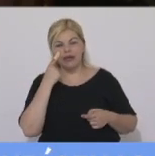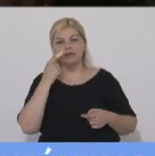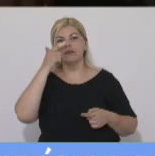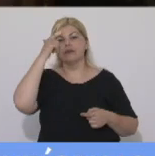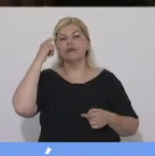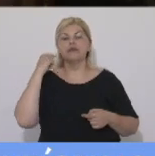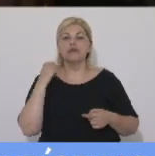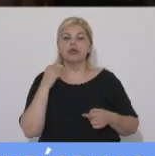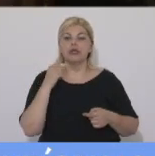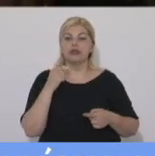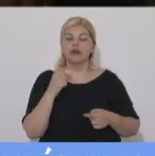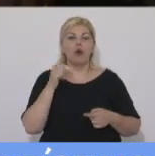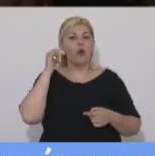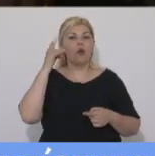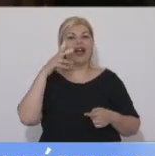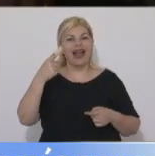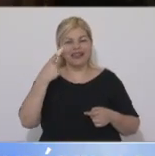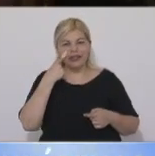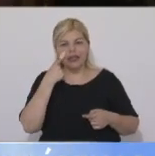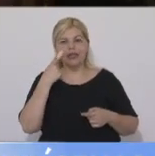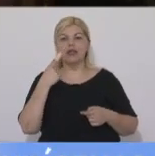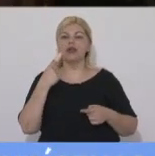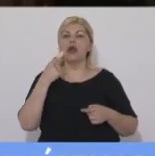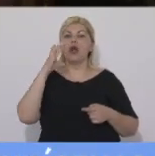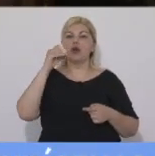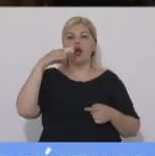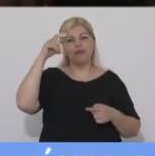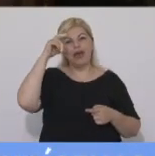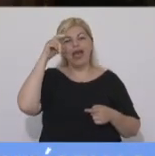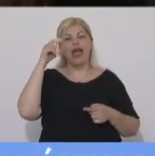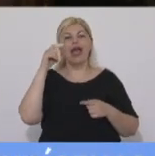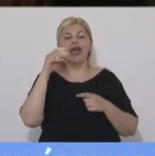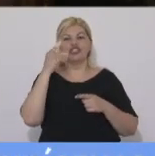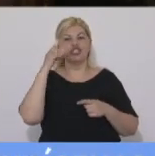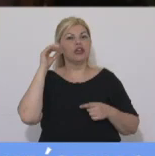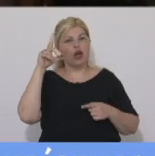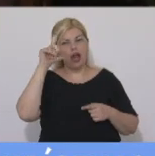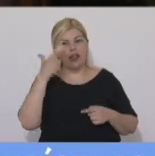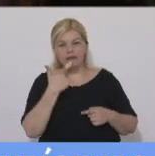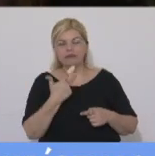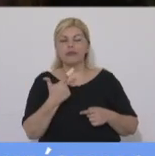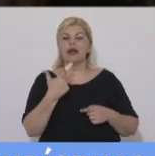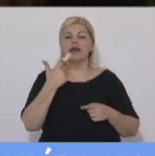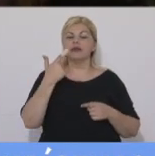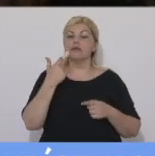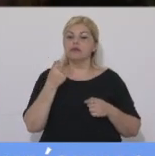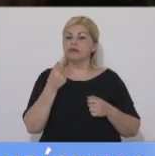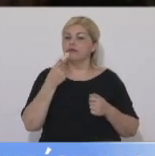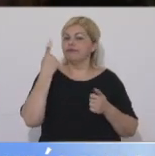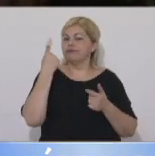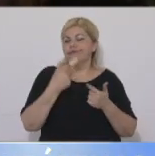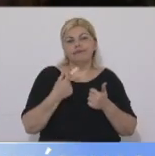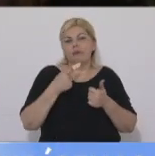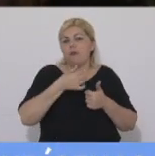los bea guaraní, los ocloya, los comencingón, piragá, yanquel, yoguis.